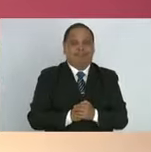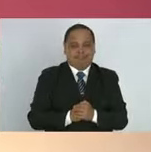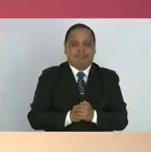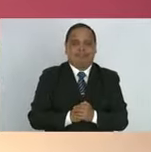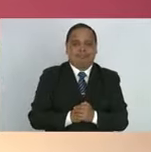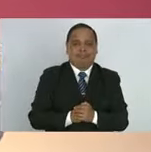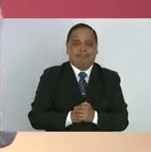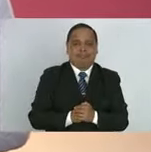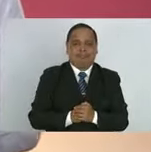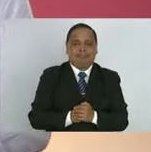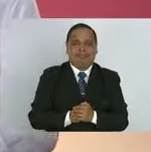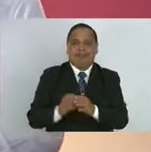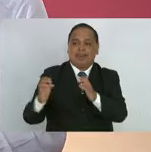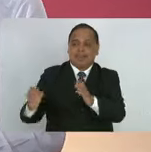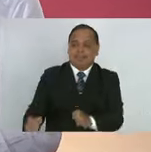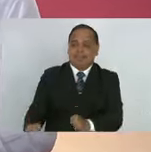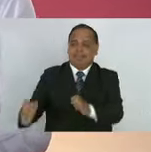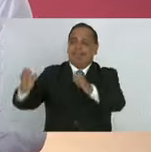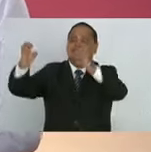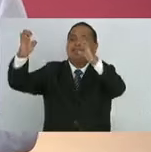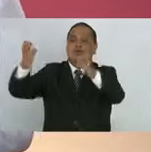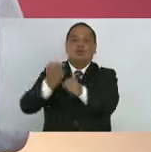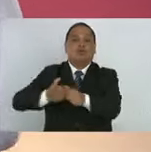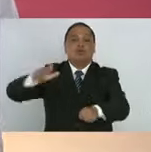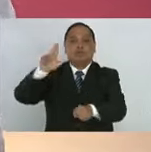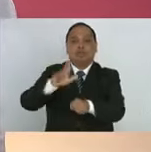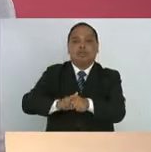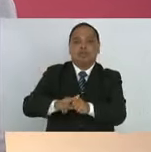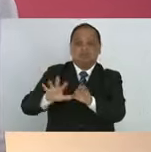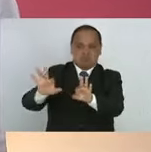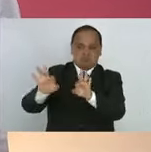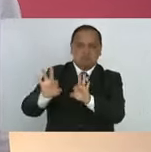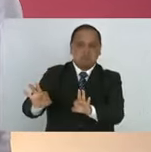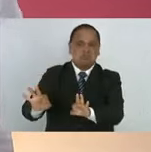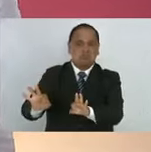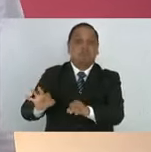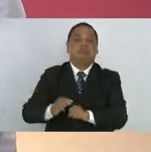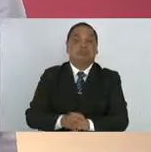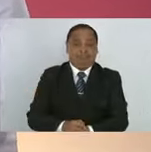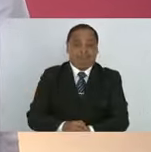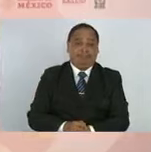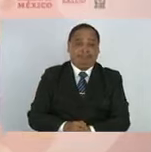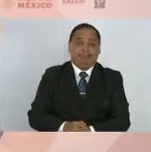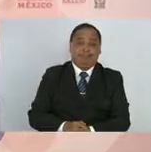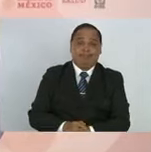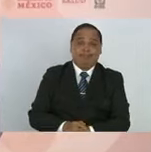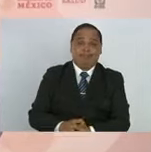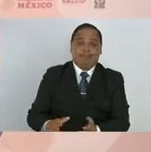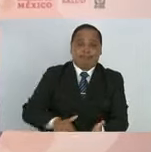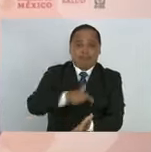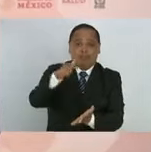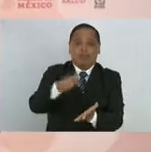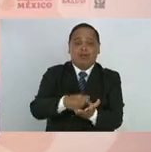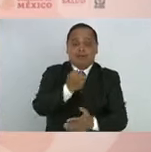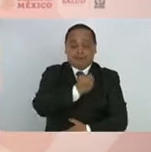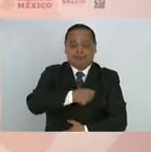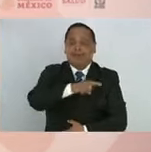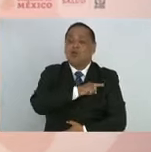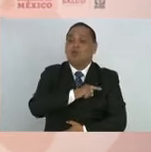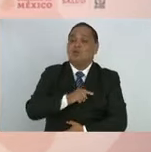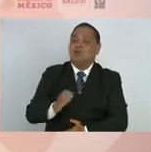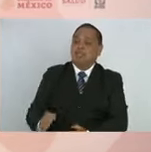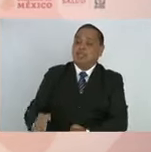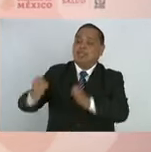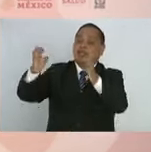buenas instalaciones, que estén en buen estado los centros de salud, que